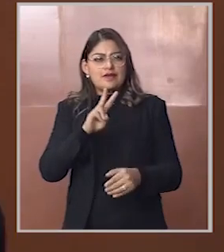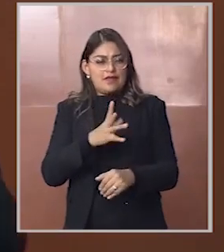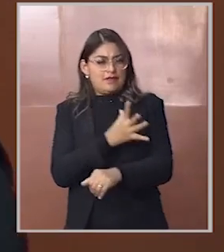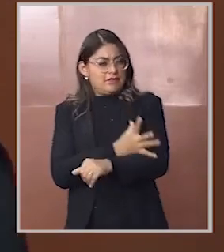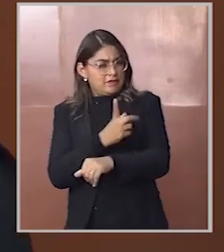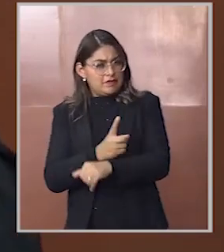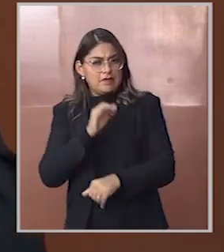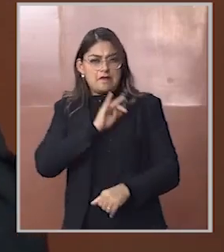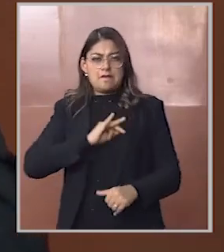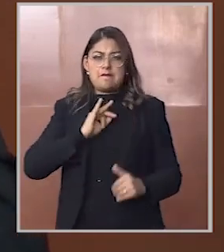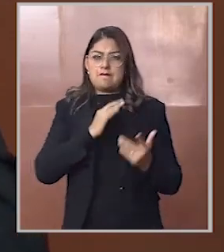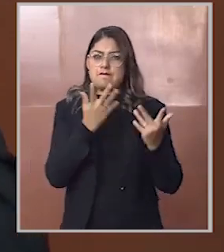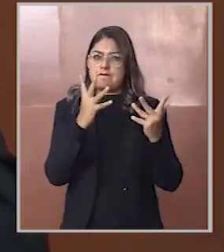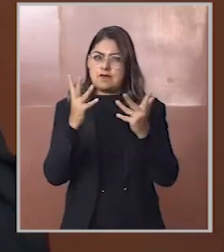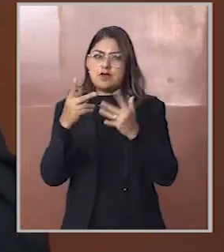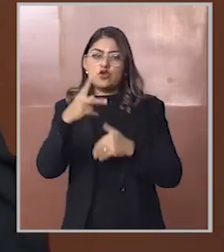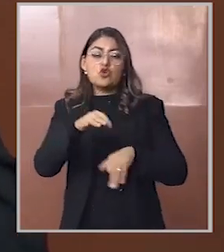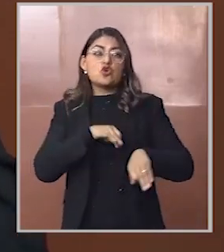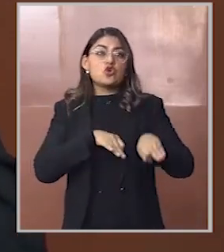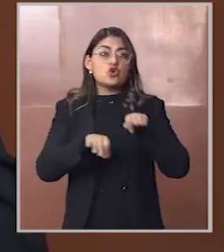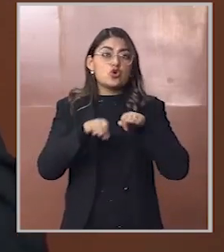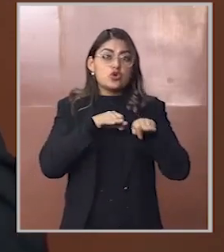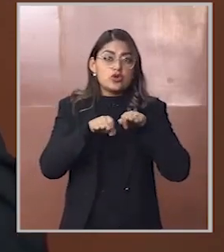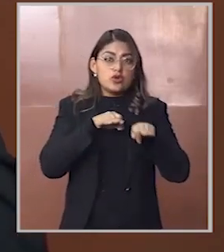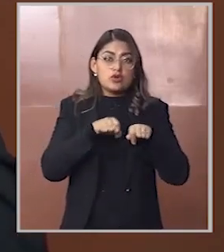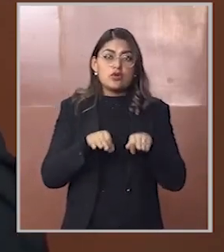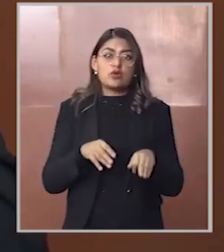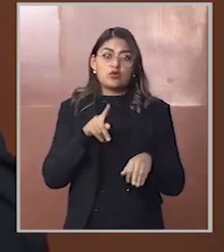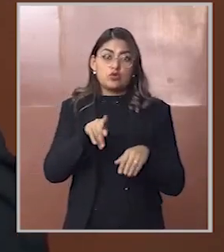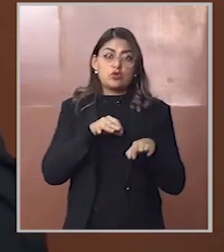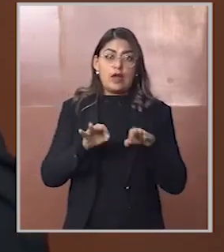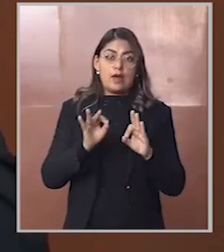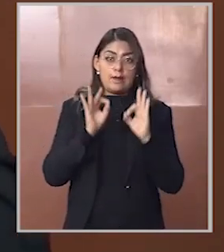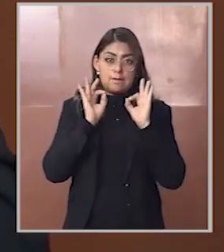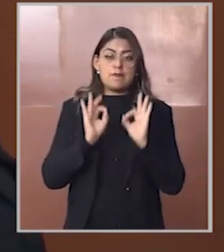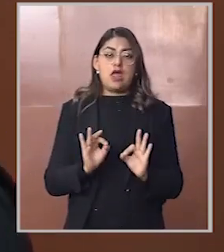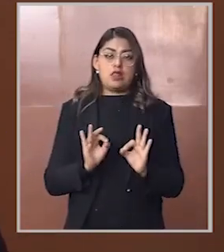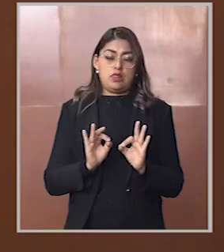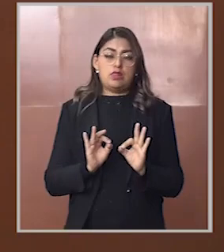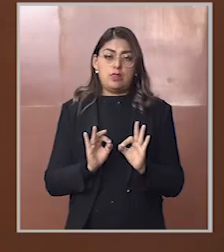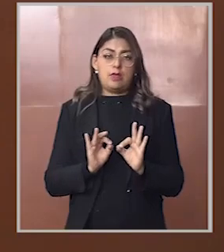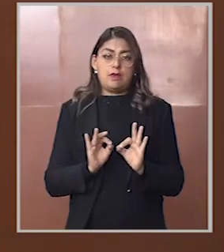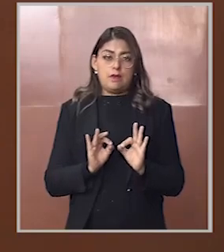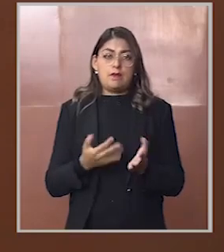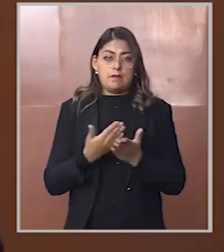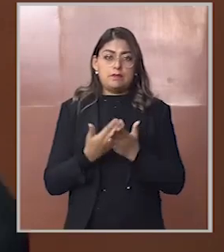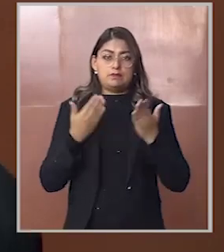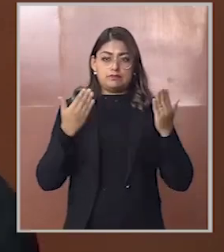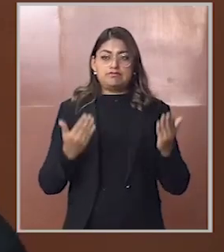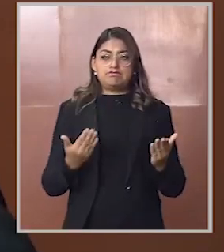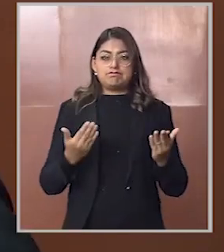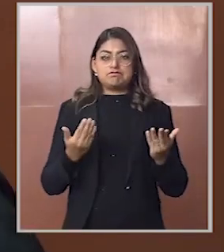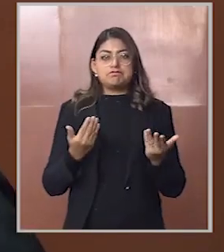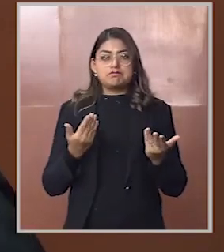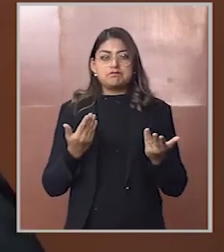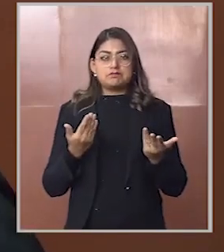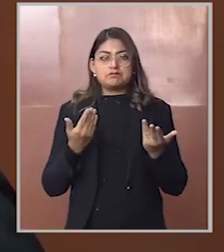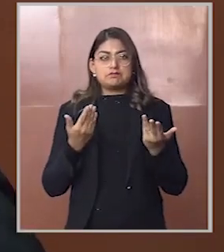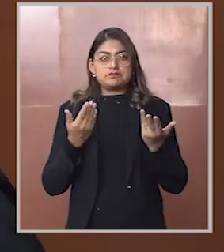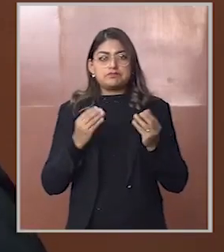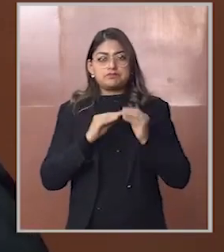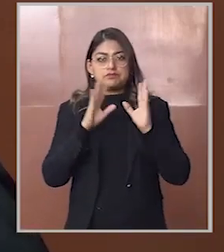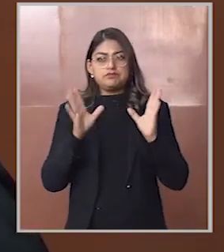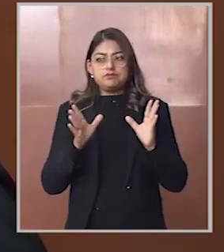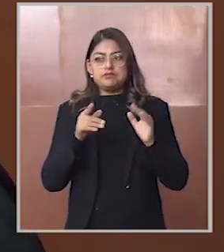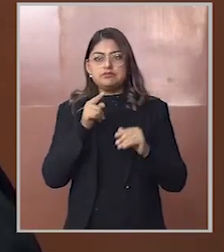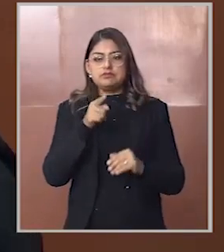sinceras felicitaciones por el trabajo el excelente trabajo realizado no sin dudas y y más